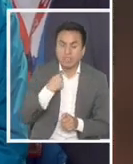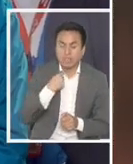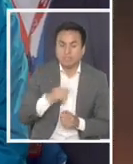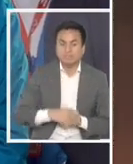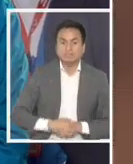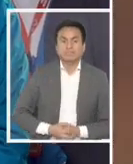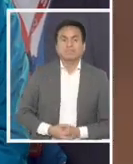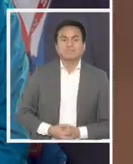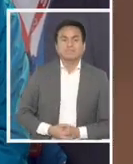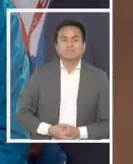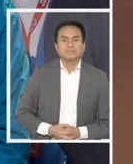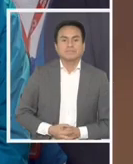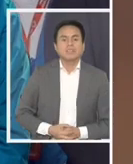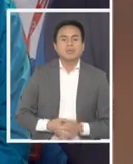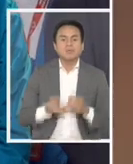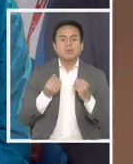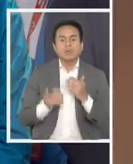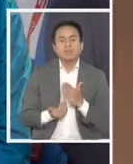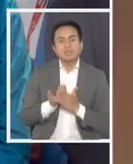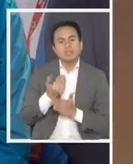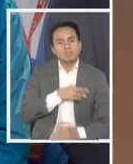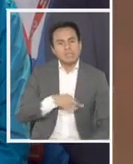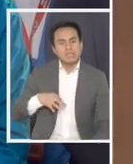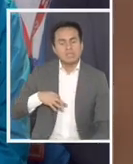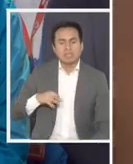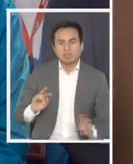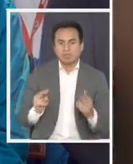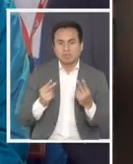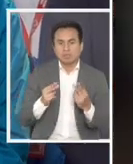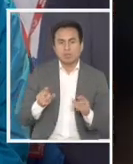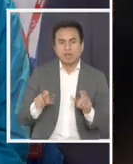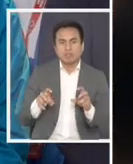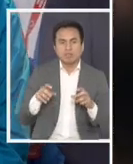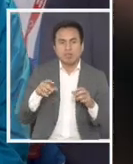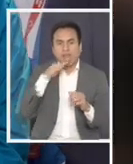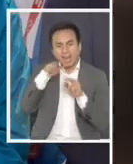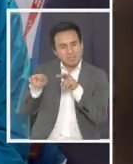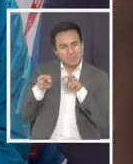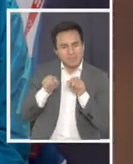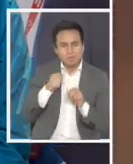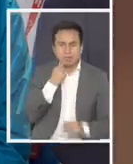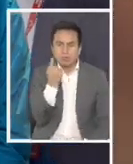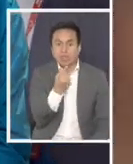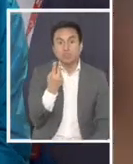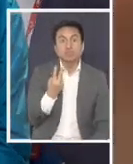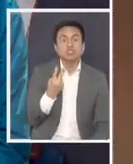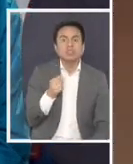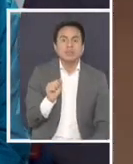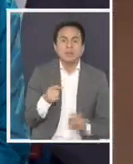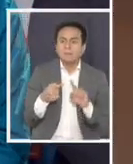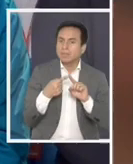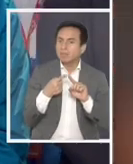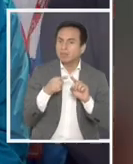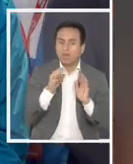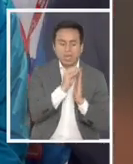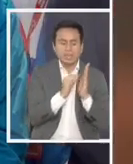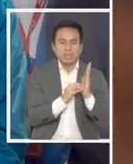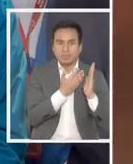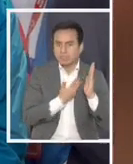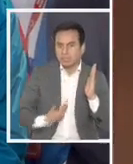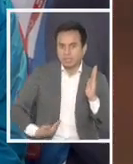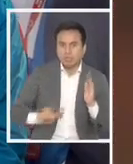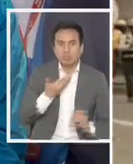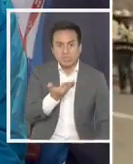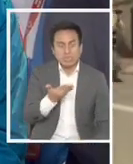sido afectadas muy buenos días ministra Estamos en vivo para radio agricultura hacerle dos preguntas primero con respecto a la agenda del presidente